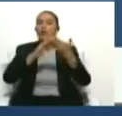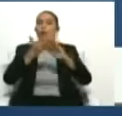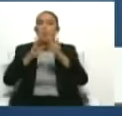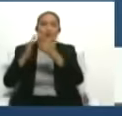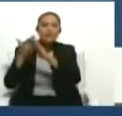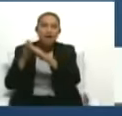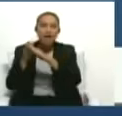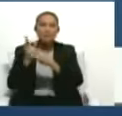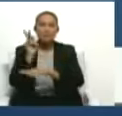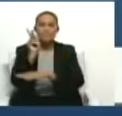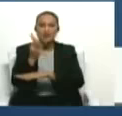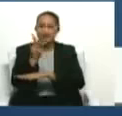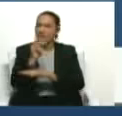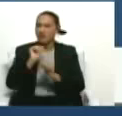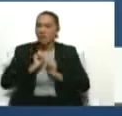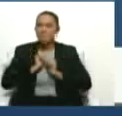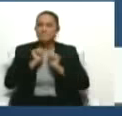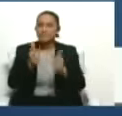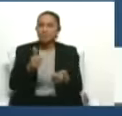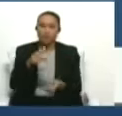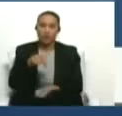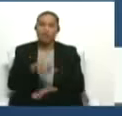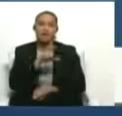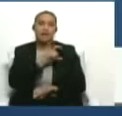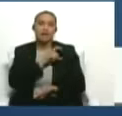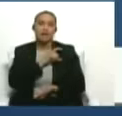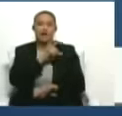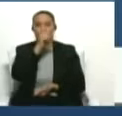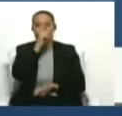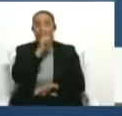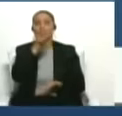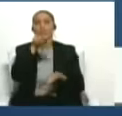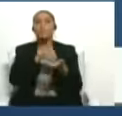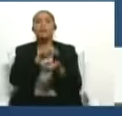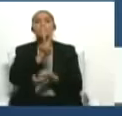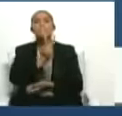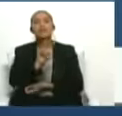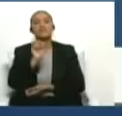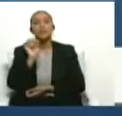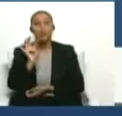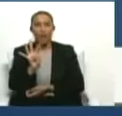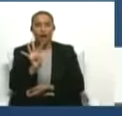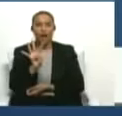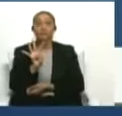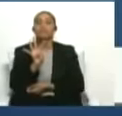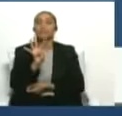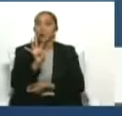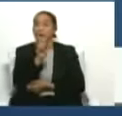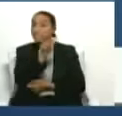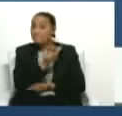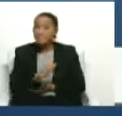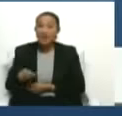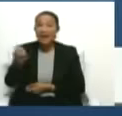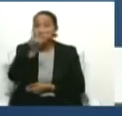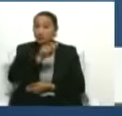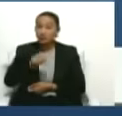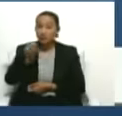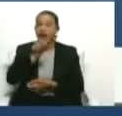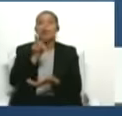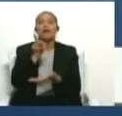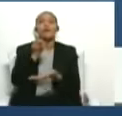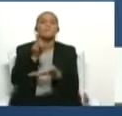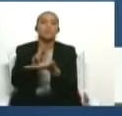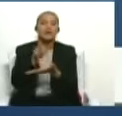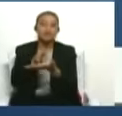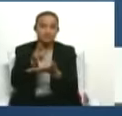lo arrancamos este mes de enero del año 2024. Esto consiste en un despliegue mensual a escala